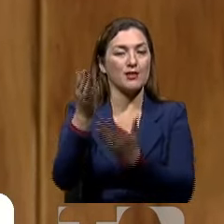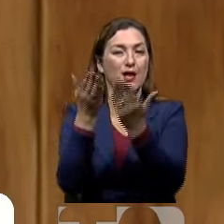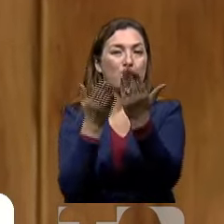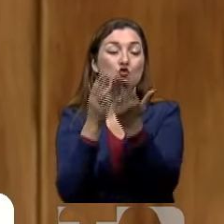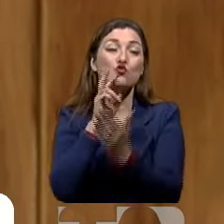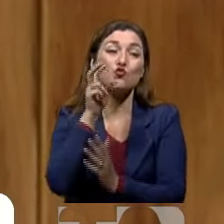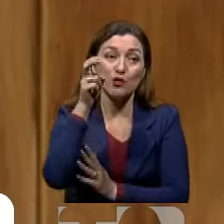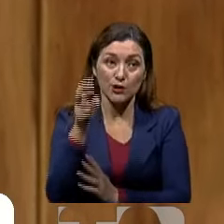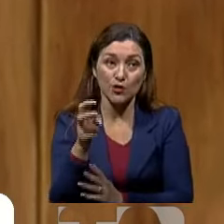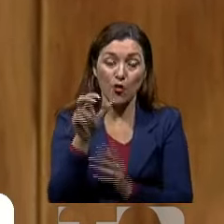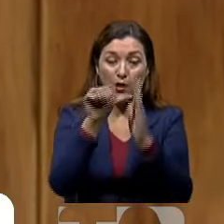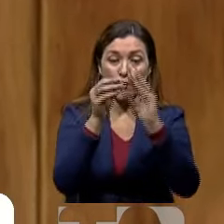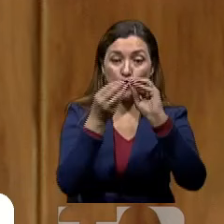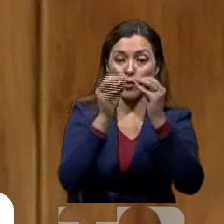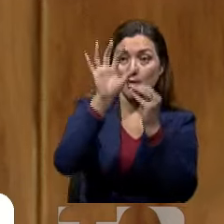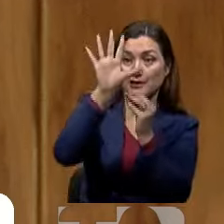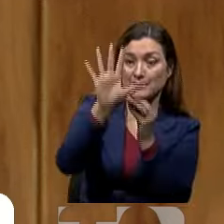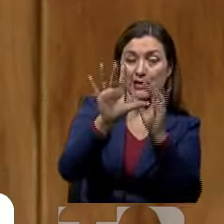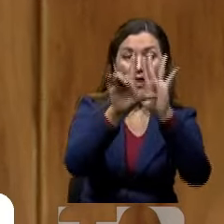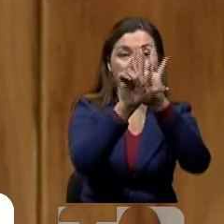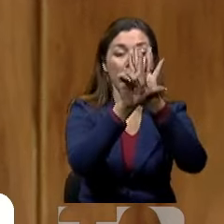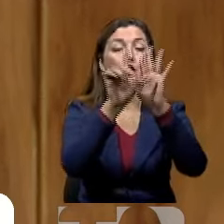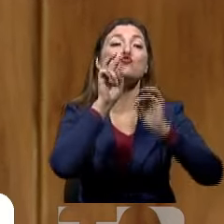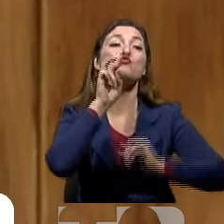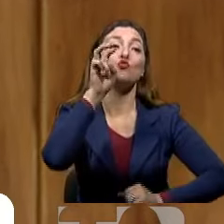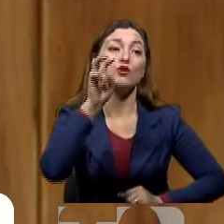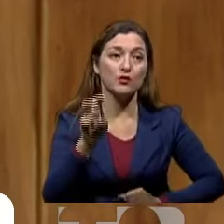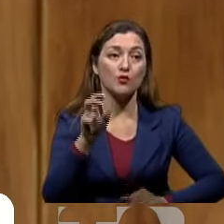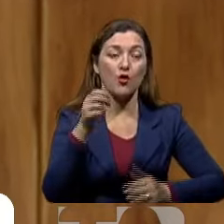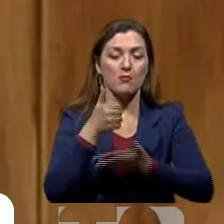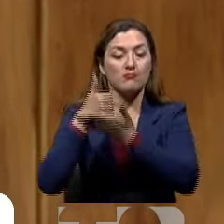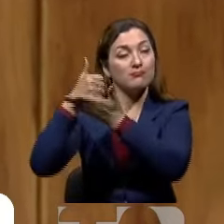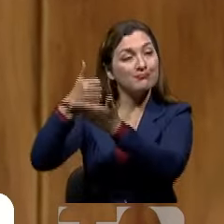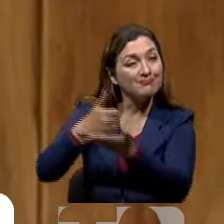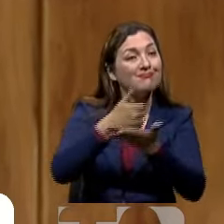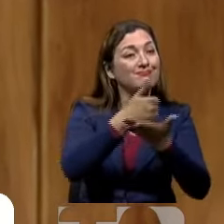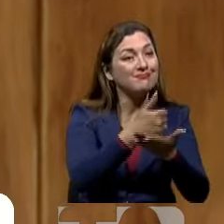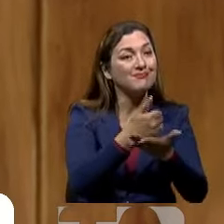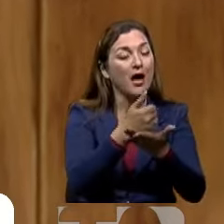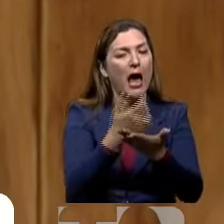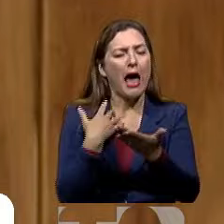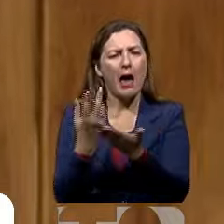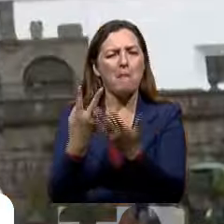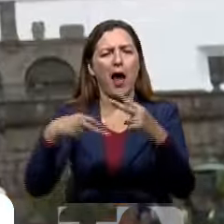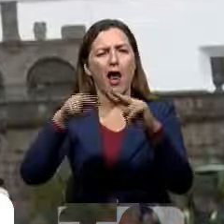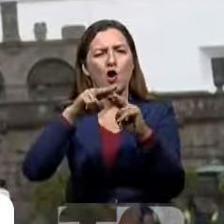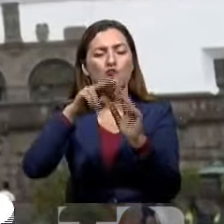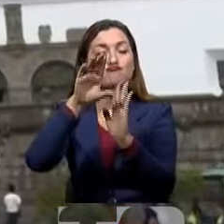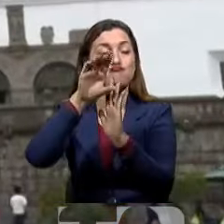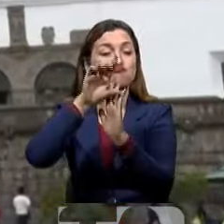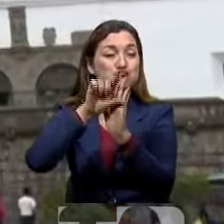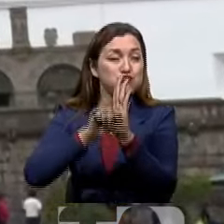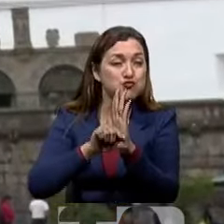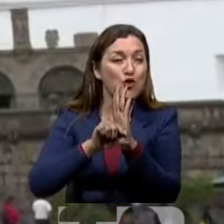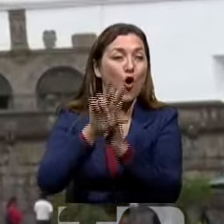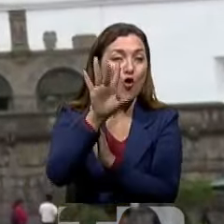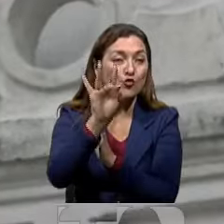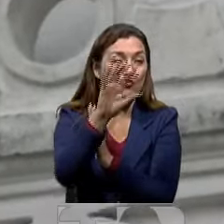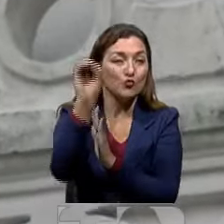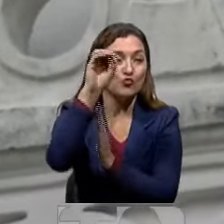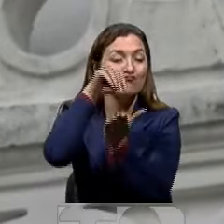turísticos contemplados en el artículo 5 de la Ley de Turismo son los beneficiarios de una tarifa reducida del 8%. La medida